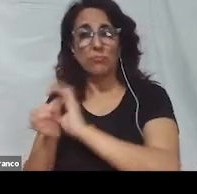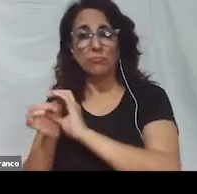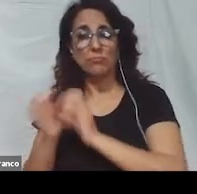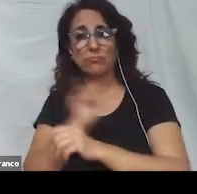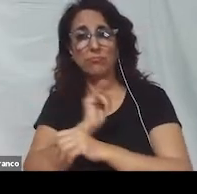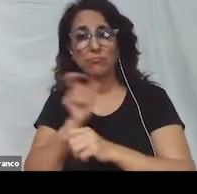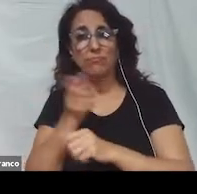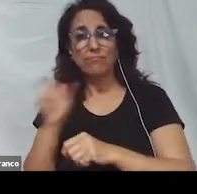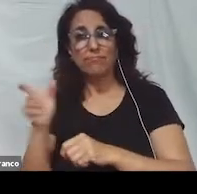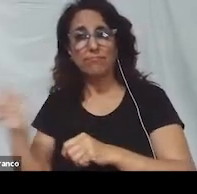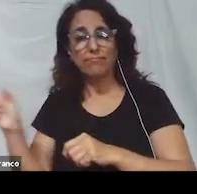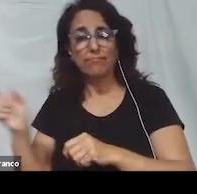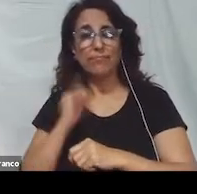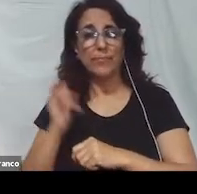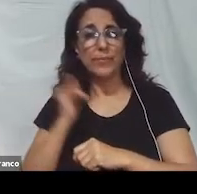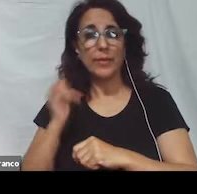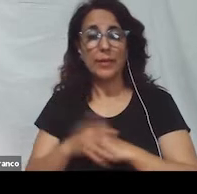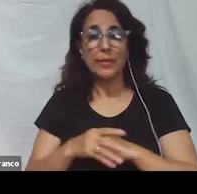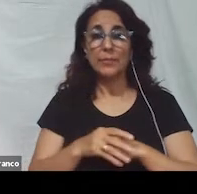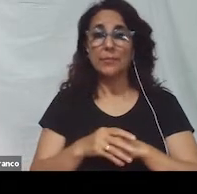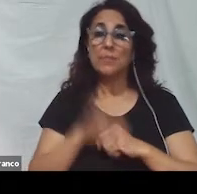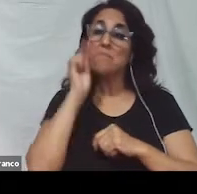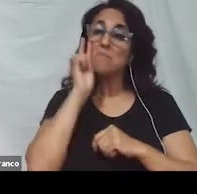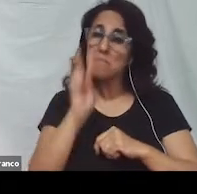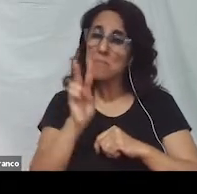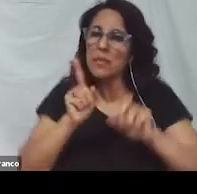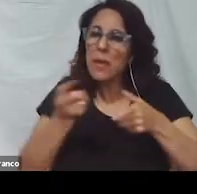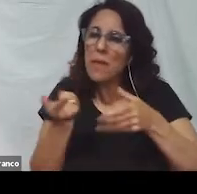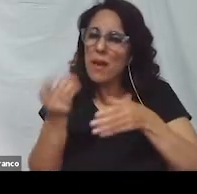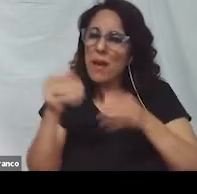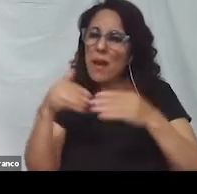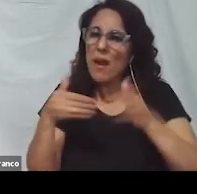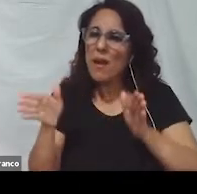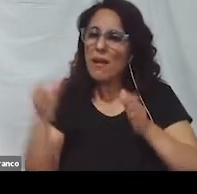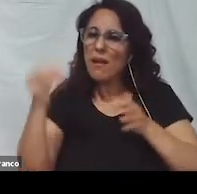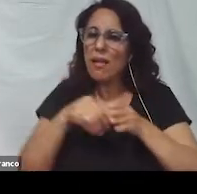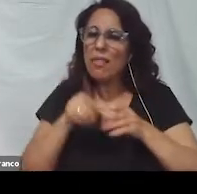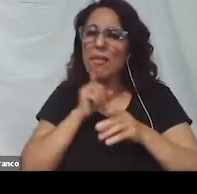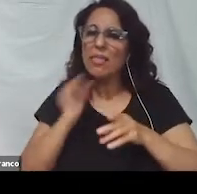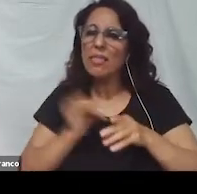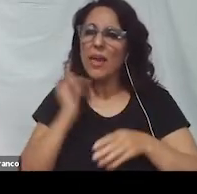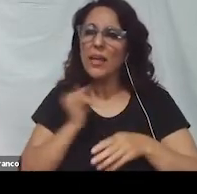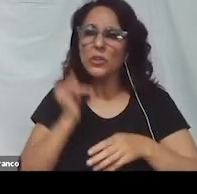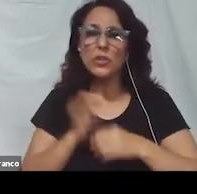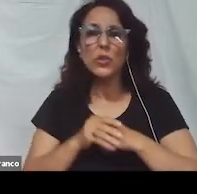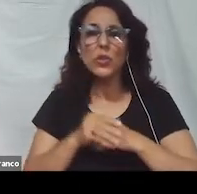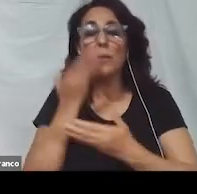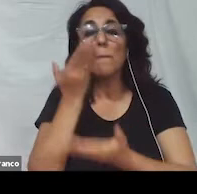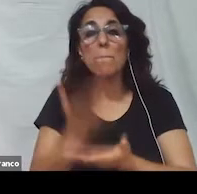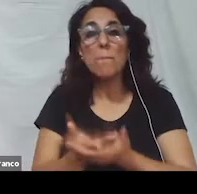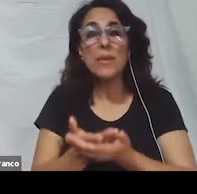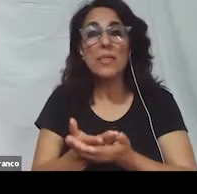pidiendo. Noten también que cada caja de texto, por ejemplo en este caso que estamos viendo en la pantalla, que